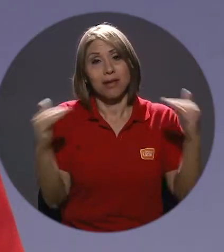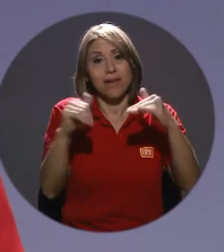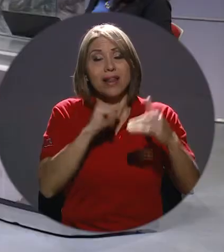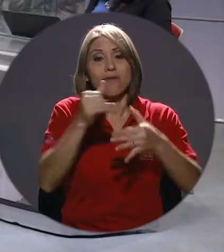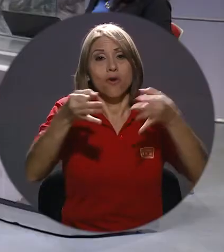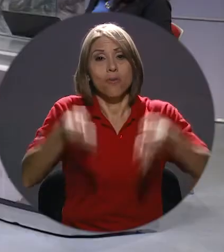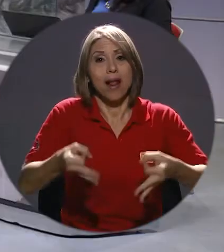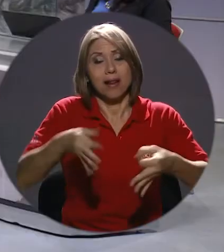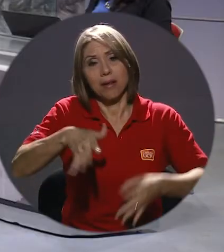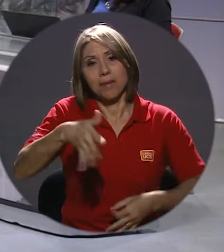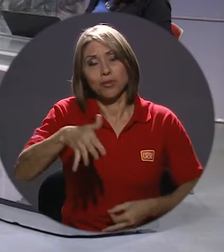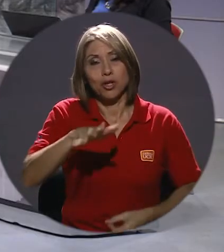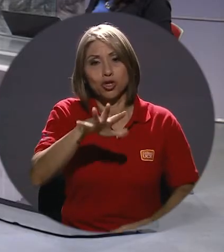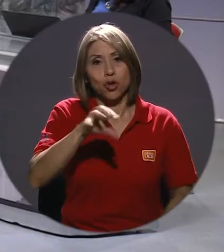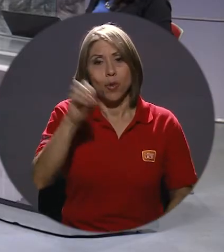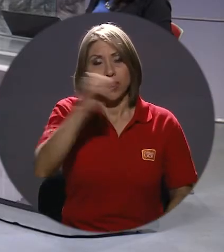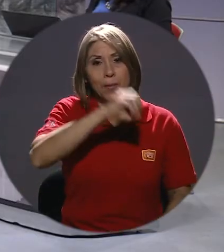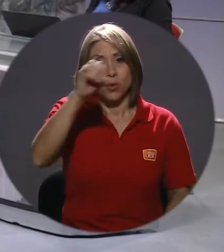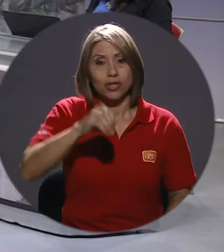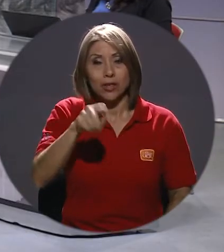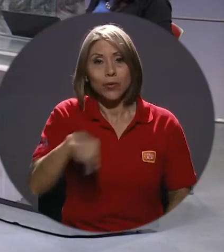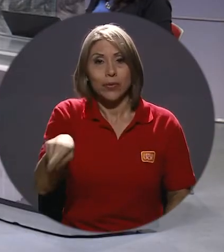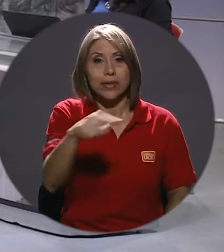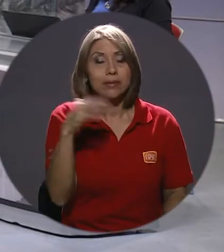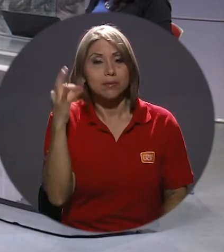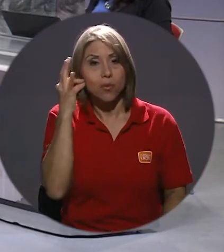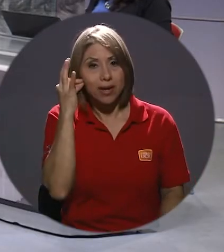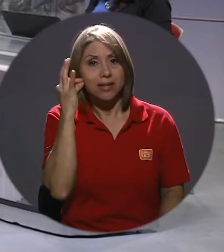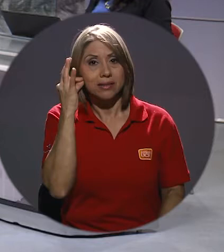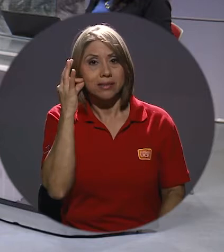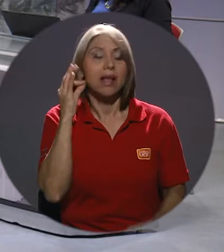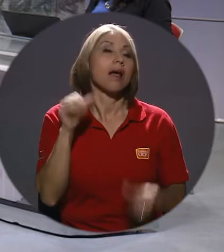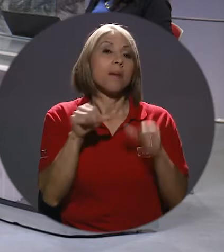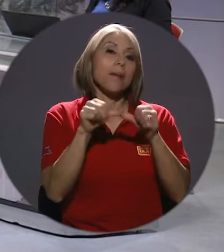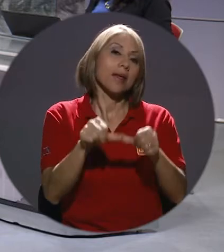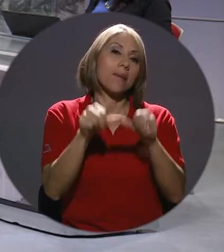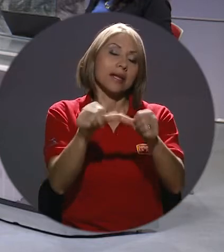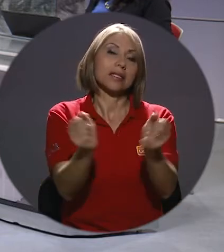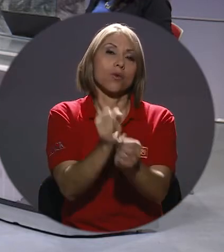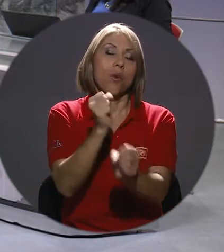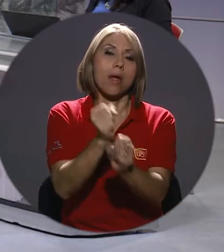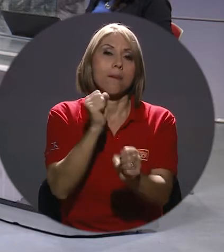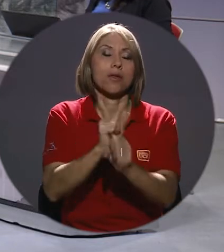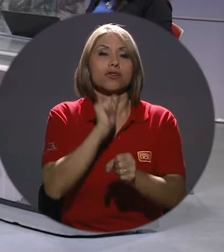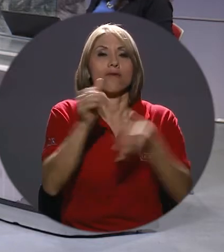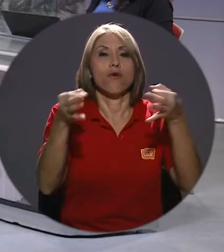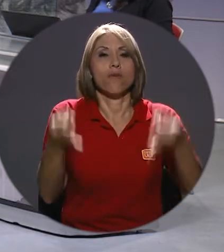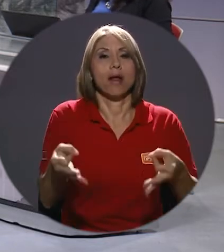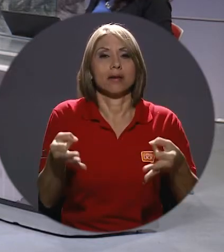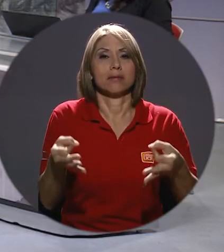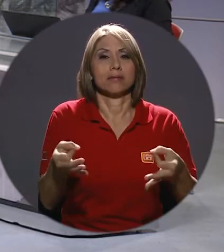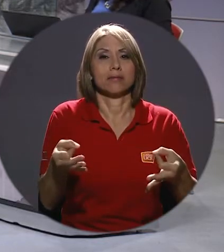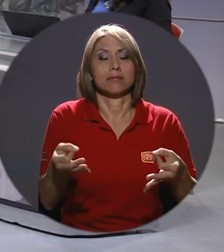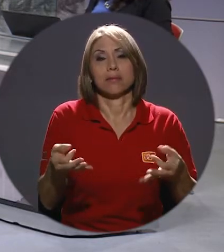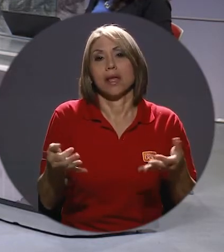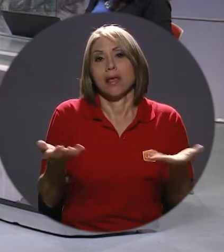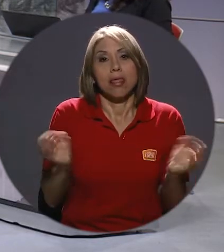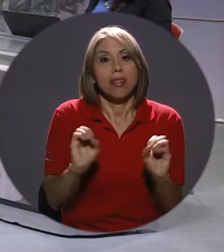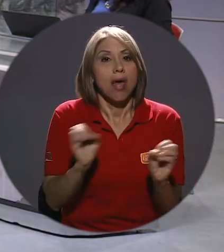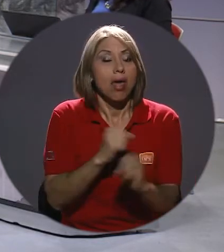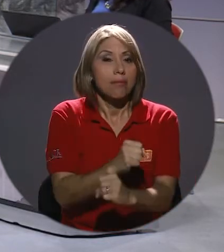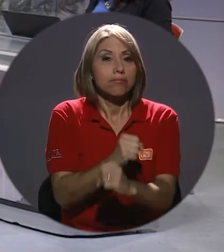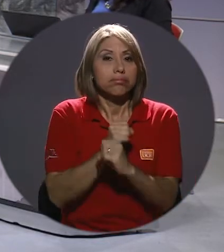cerca del 50% de estas mujeres ocupadas permanecen en empleos informales, ¿verdad? Ya como doña Pilar mencionaba, que no tienen